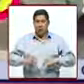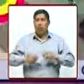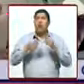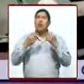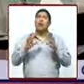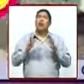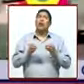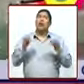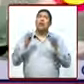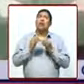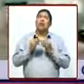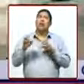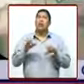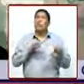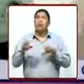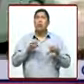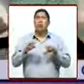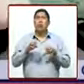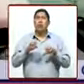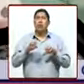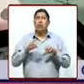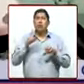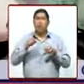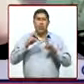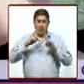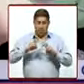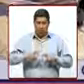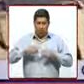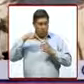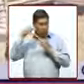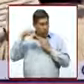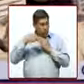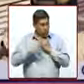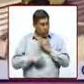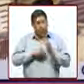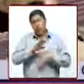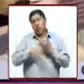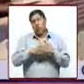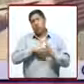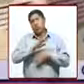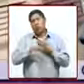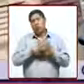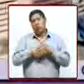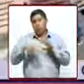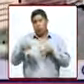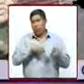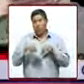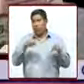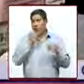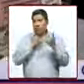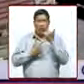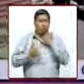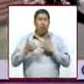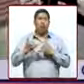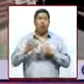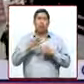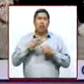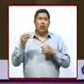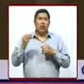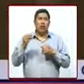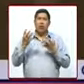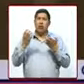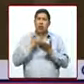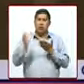Ha ordenado nuestro hermano presidente una investigación profunda de todos estos móviles de este golpe de Estado que